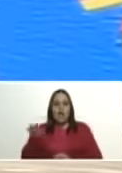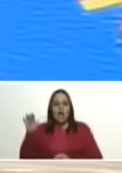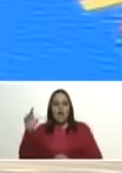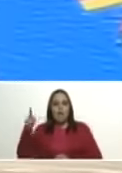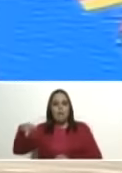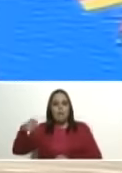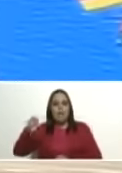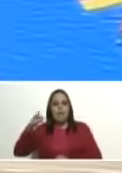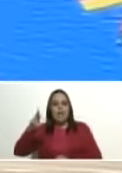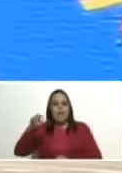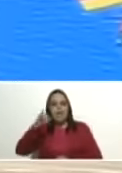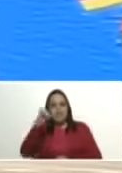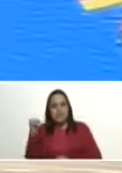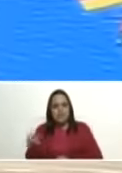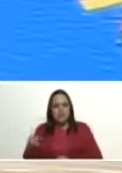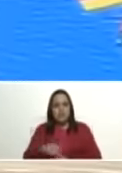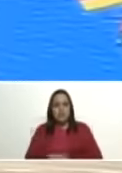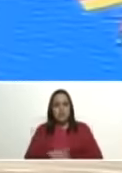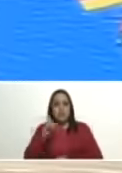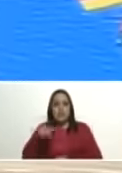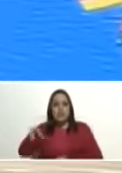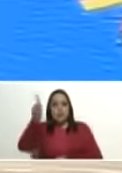Pérez, al profesor